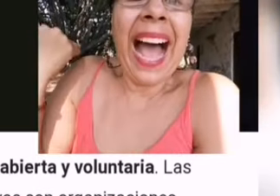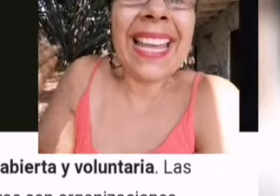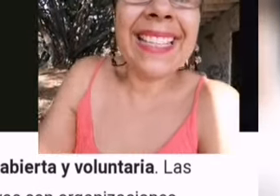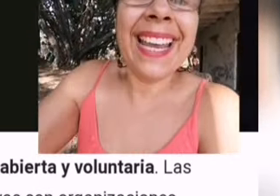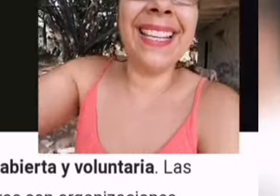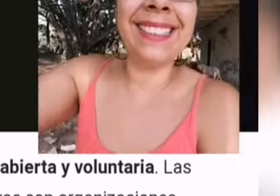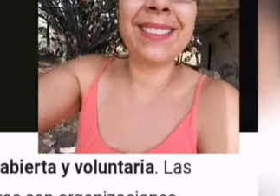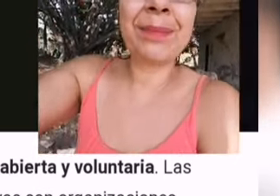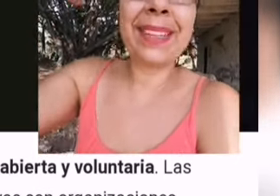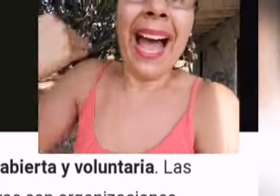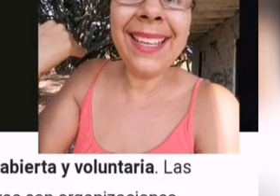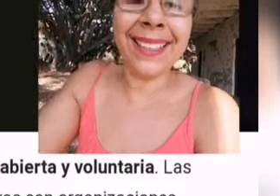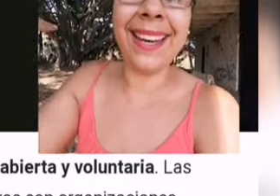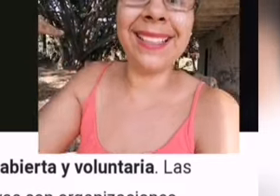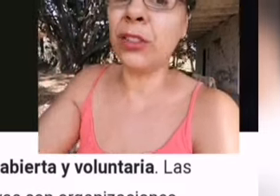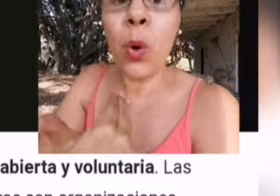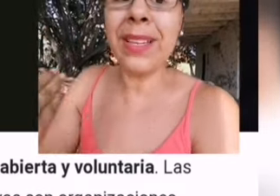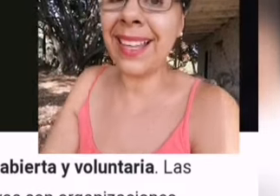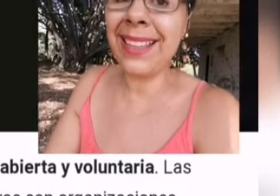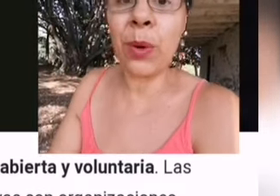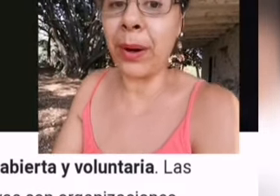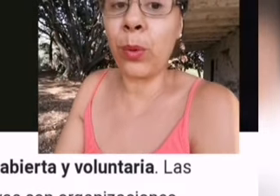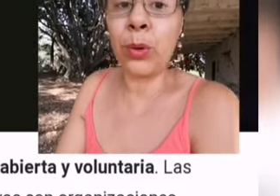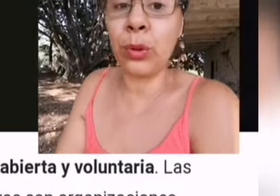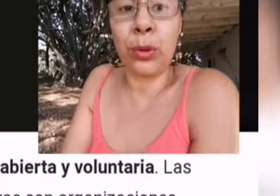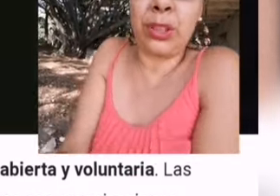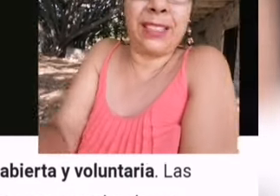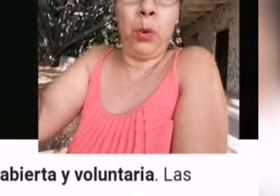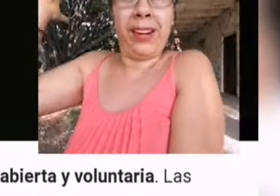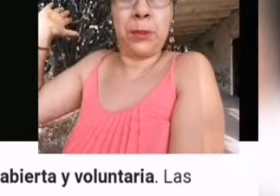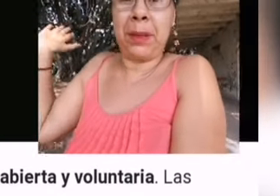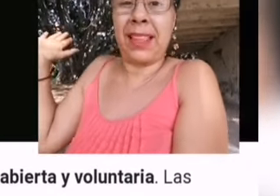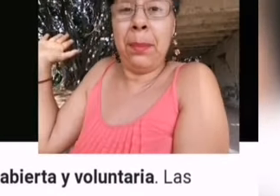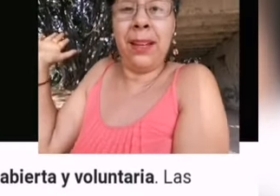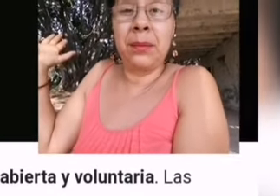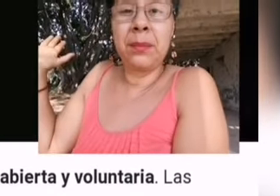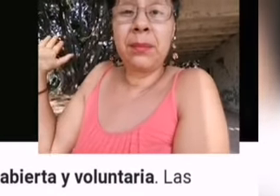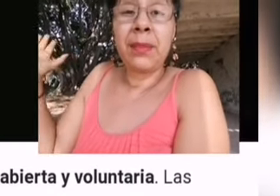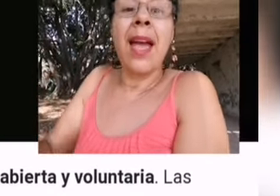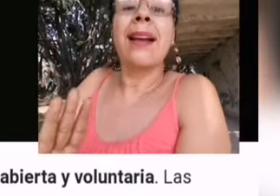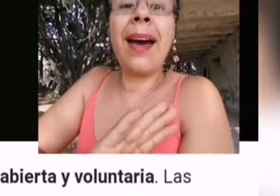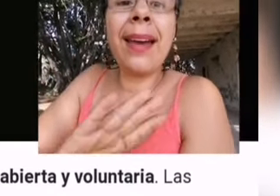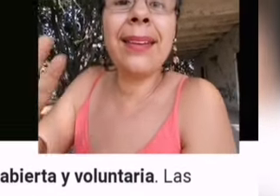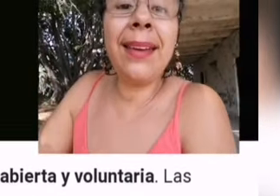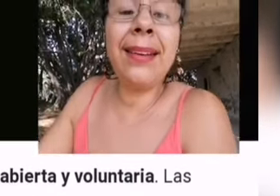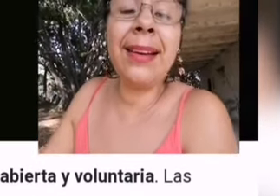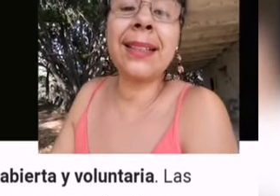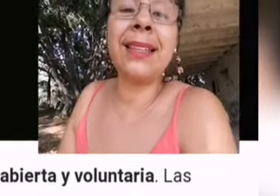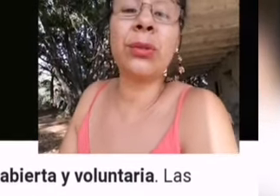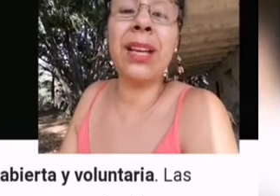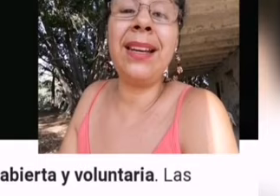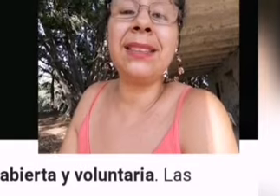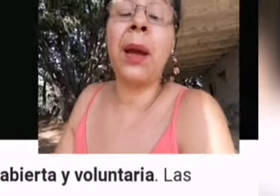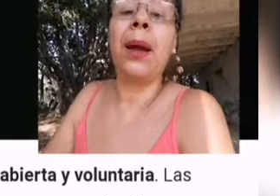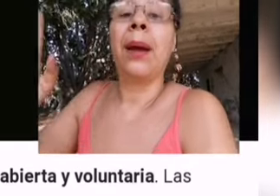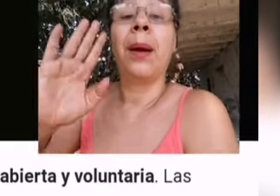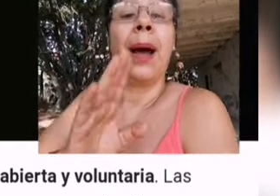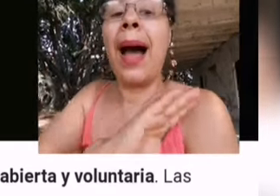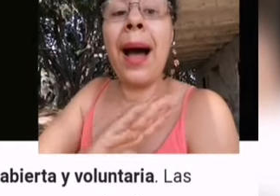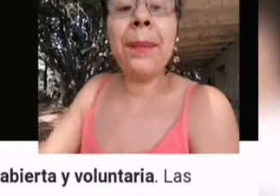sea, hay quienes no están de acuerdo con nosotros y es muy respetable. Cada quien en las redes